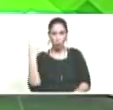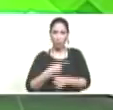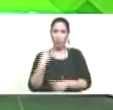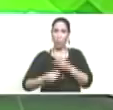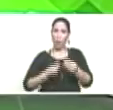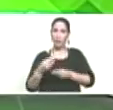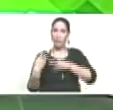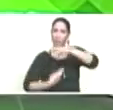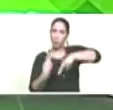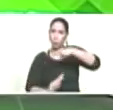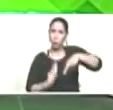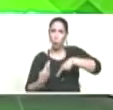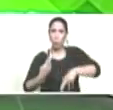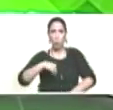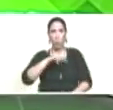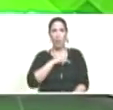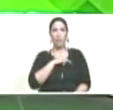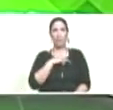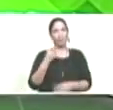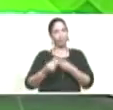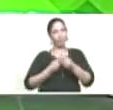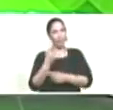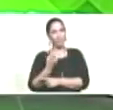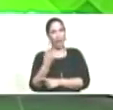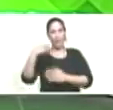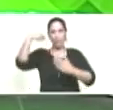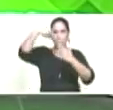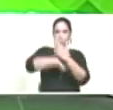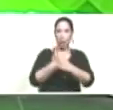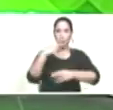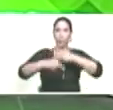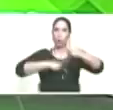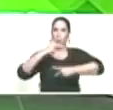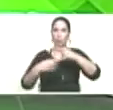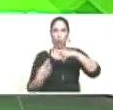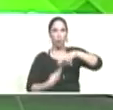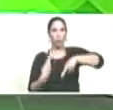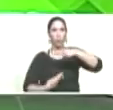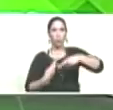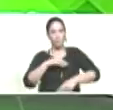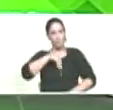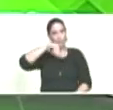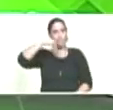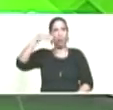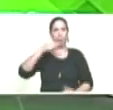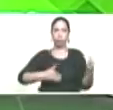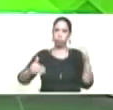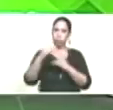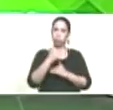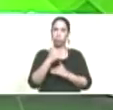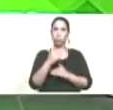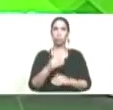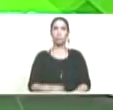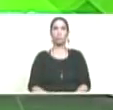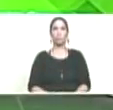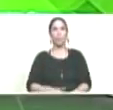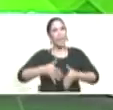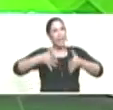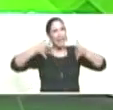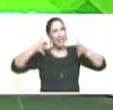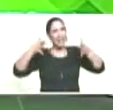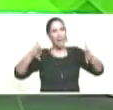hace falta un profundo proceso revolucionario en lo ético, en lo espiritual, en lo moral. Hace falta una gran